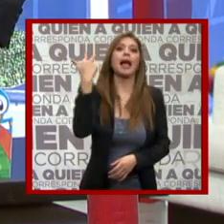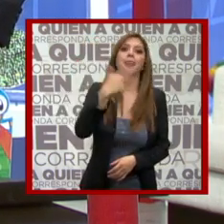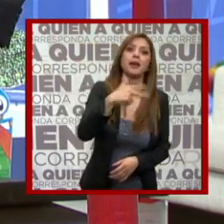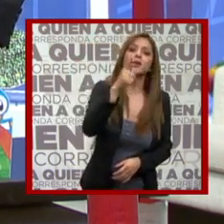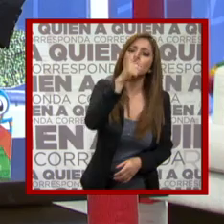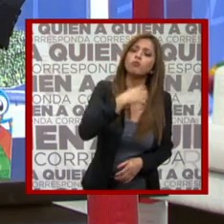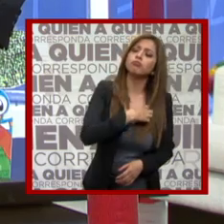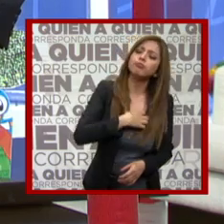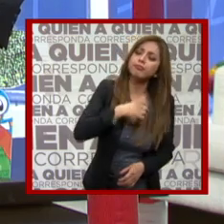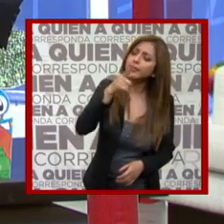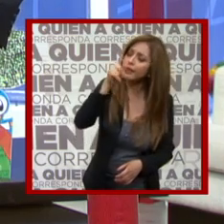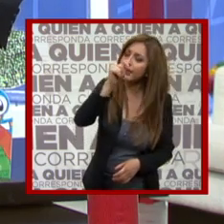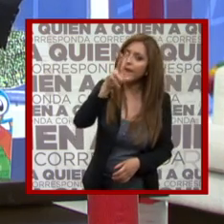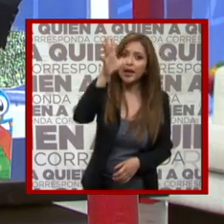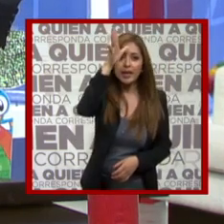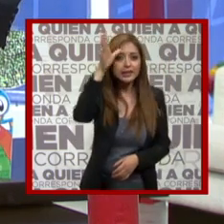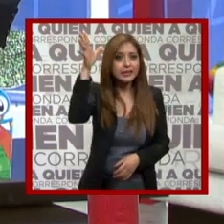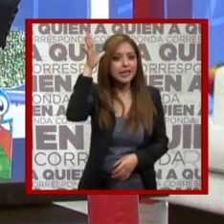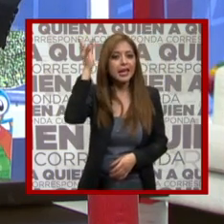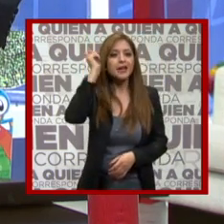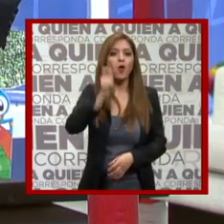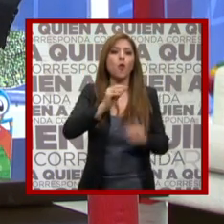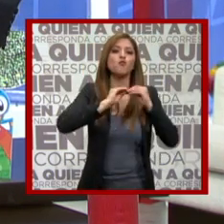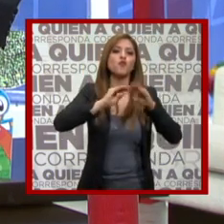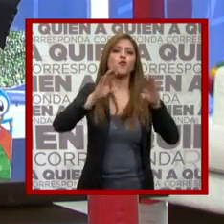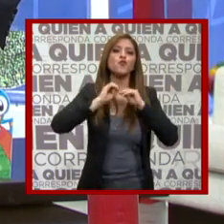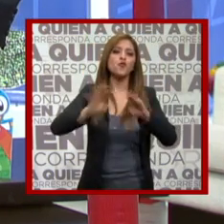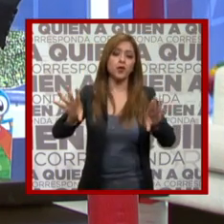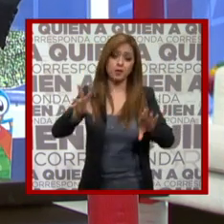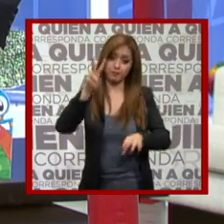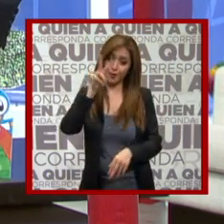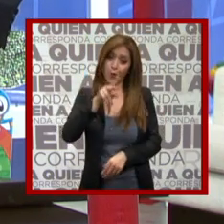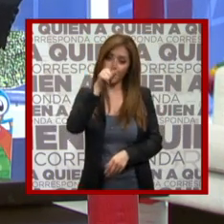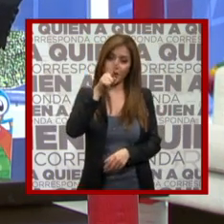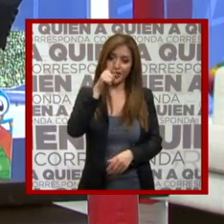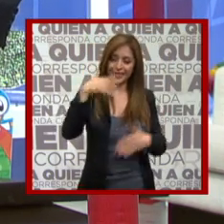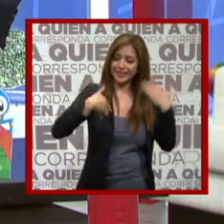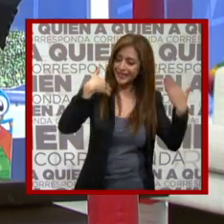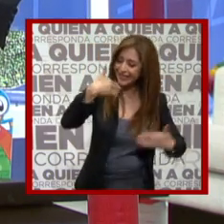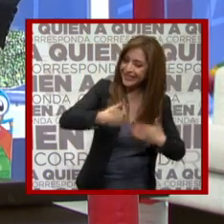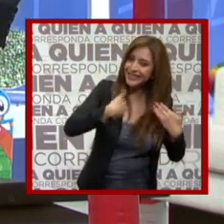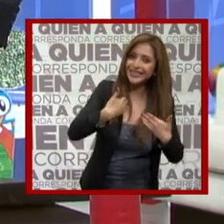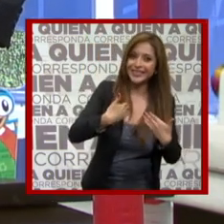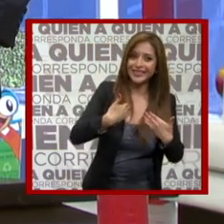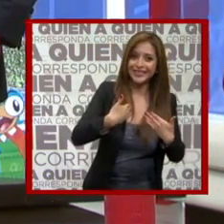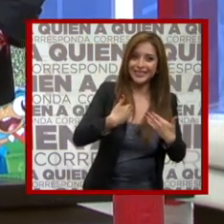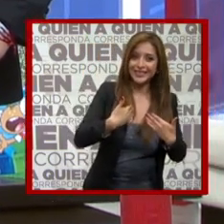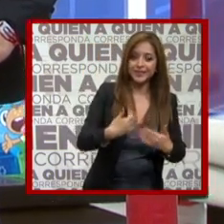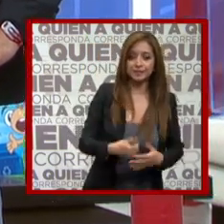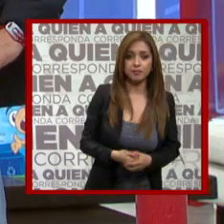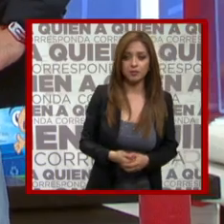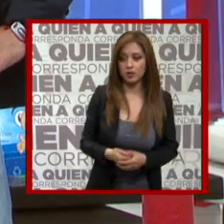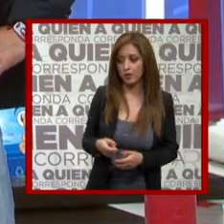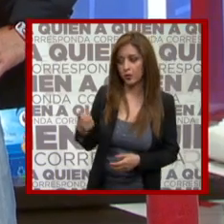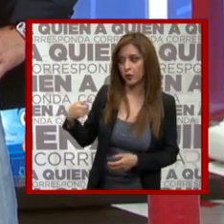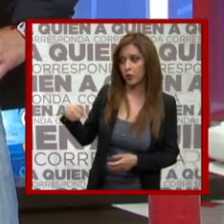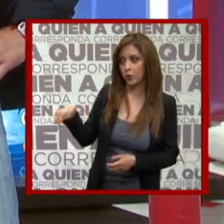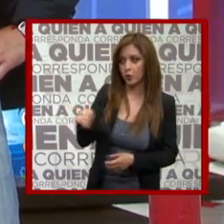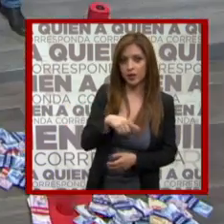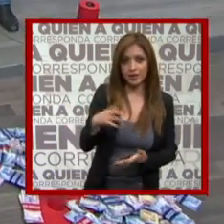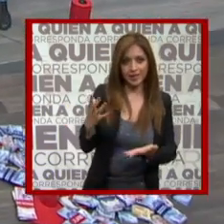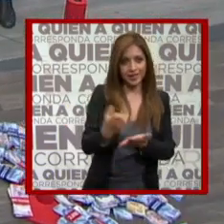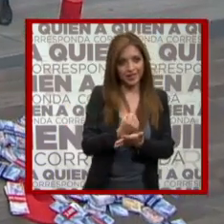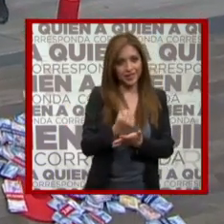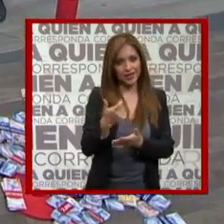gozar, TV Azteca está de manteles largos con este programa. Lo va a gozar, se va a divertir. Y ustedes salvaron la chamba porque las